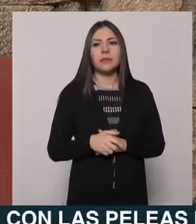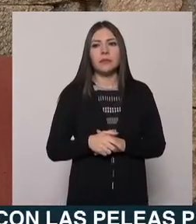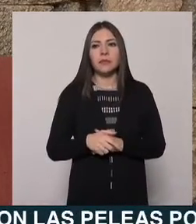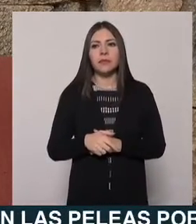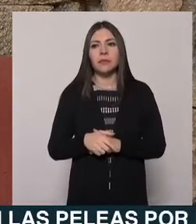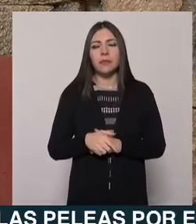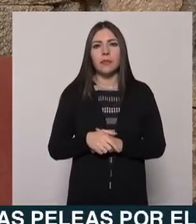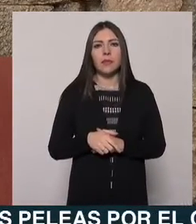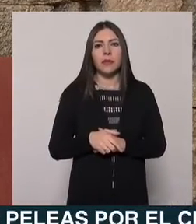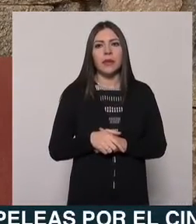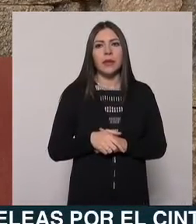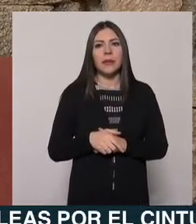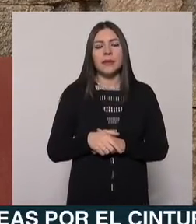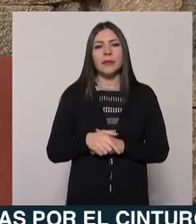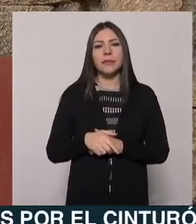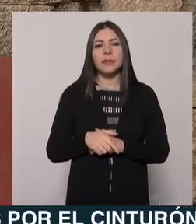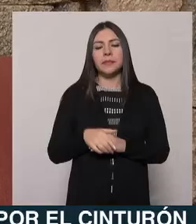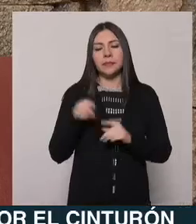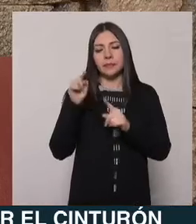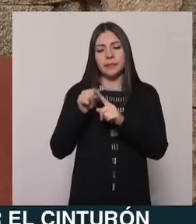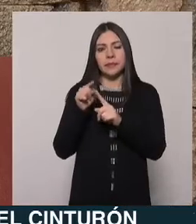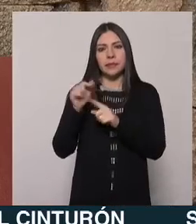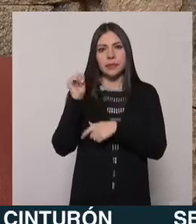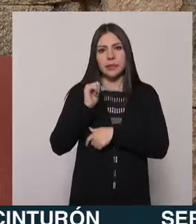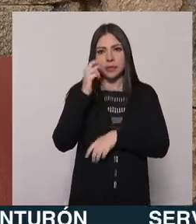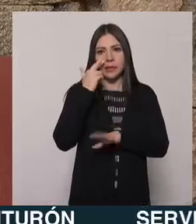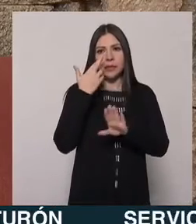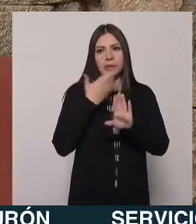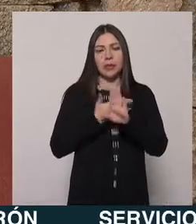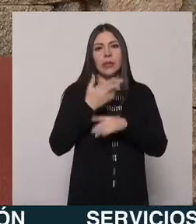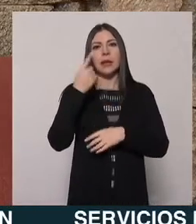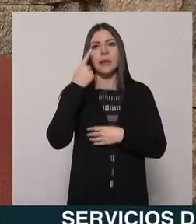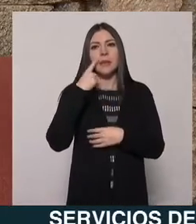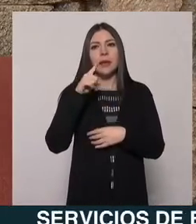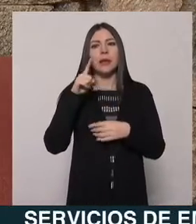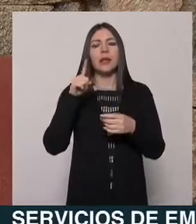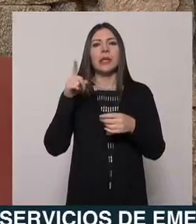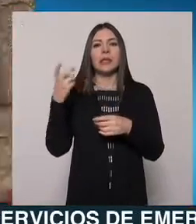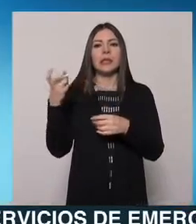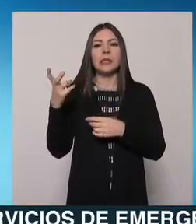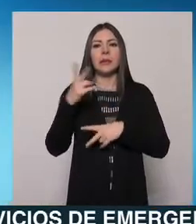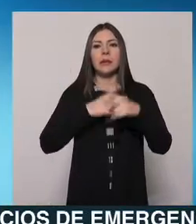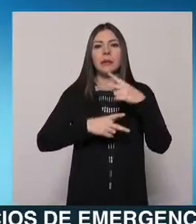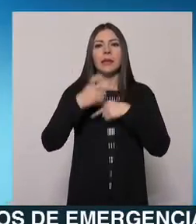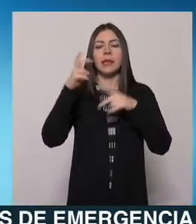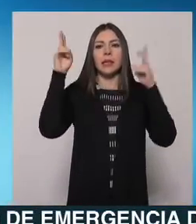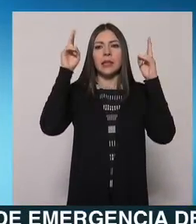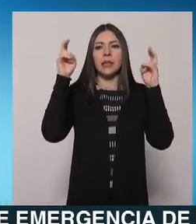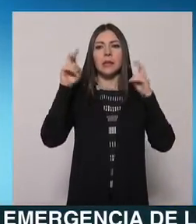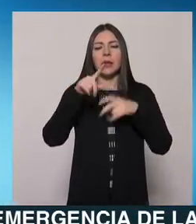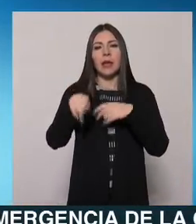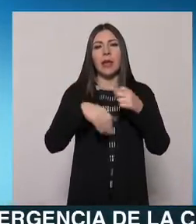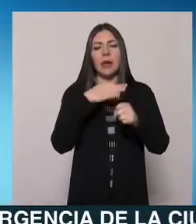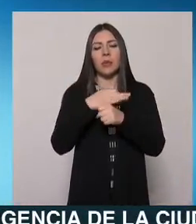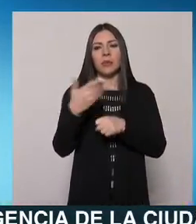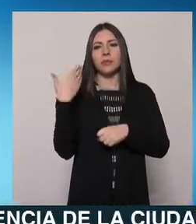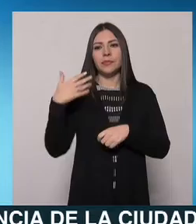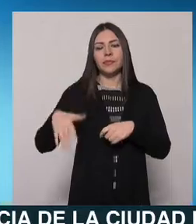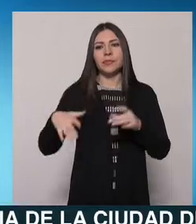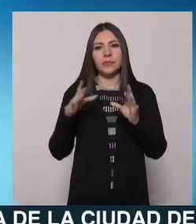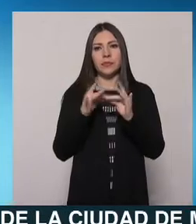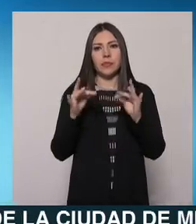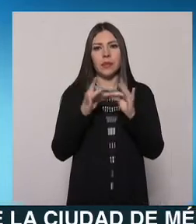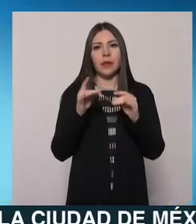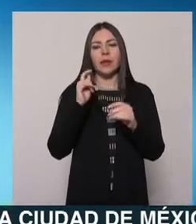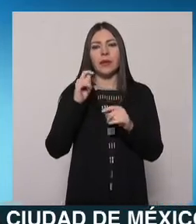considerada como la autoridad central en la Convención de la Haya, de donde vienen estos asuntos de los que tú me señalas, que en